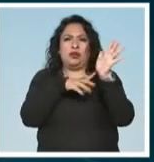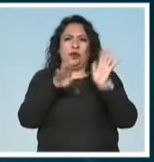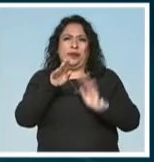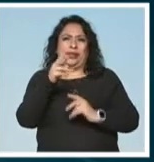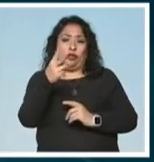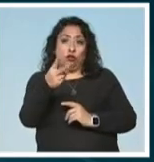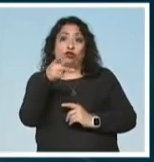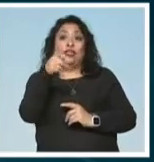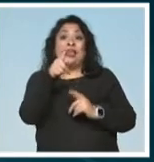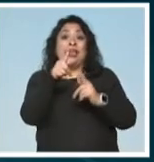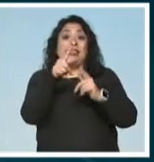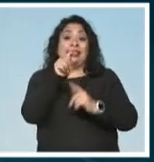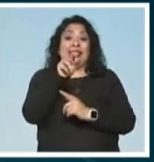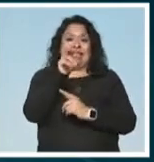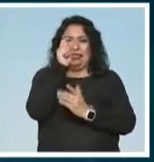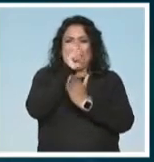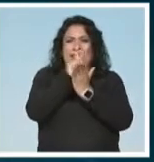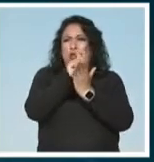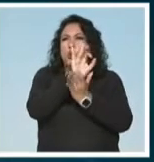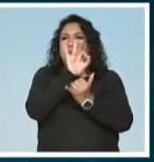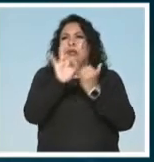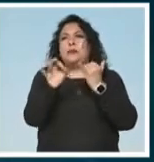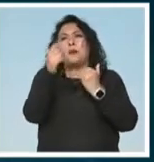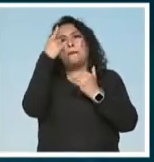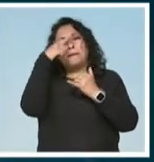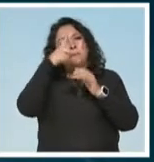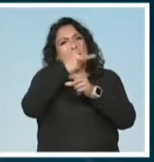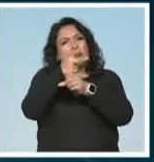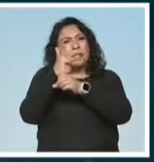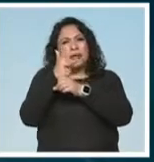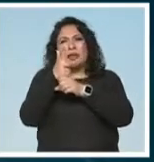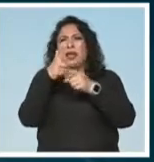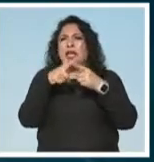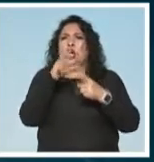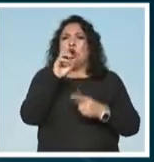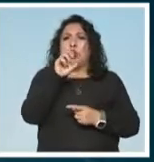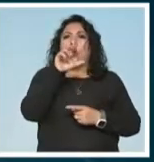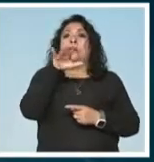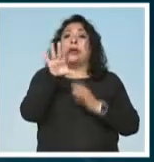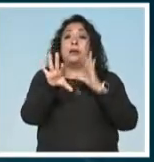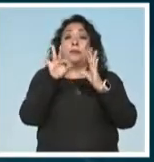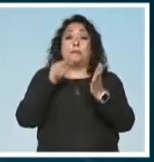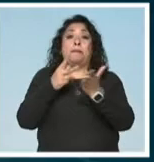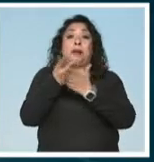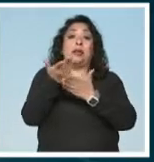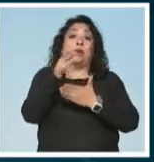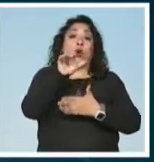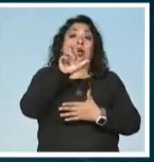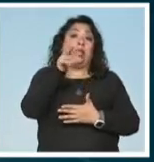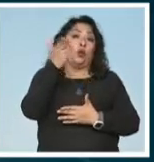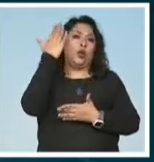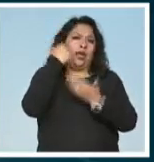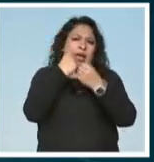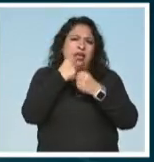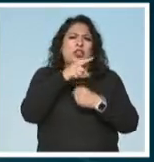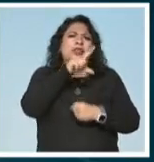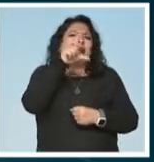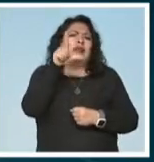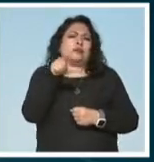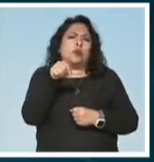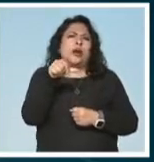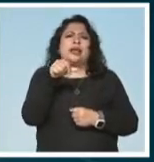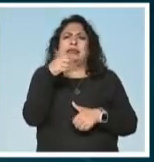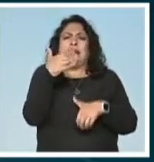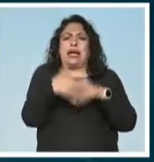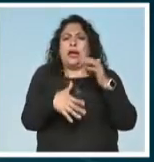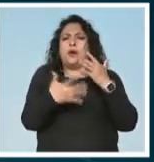cierto, su tesis, su trabajo final, es un documental llamado Olmeca, fue nominado un Ariel en aquel entonces, Muy poco tiempo después de